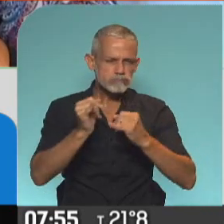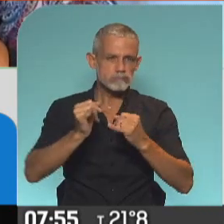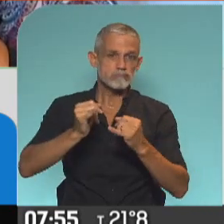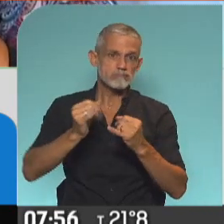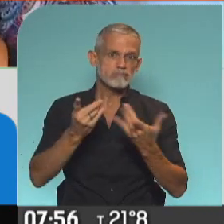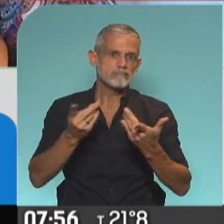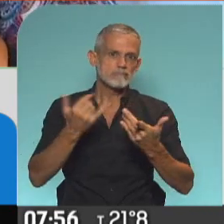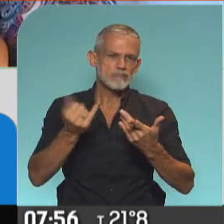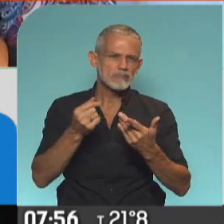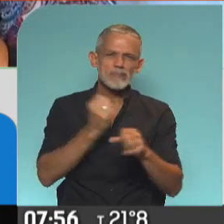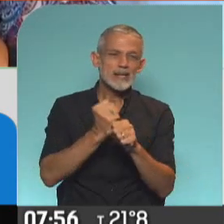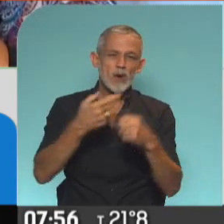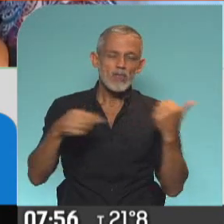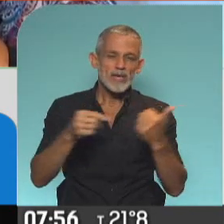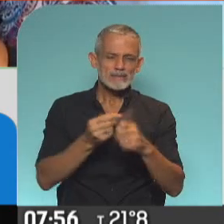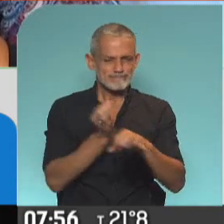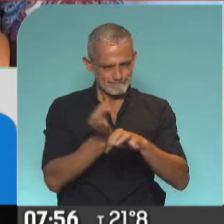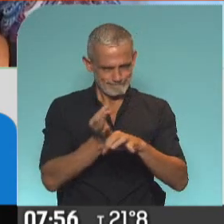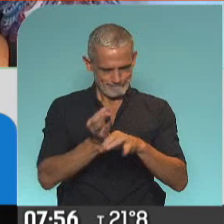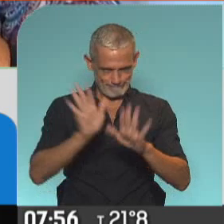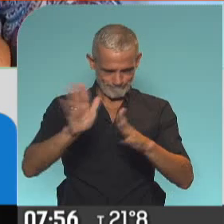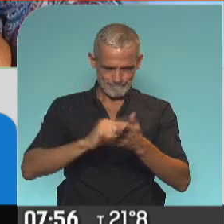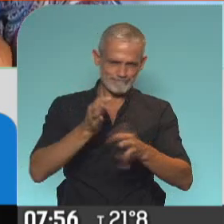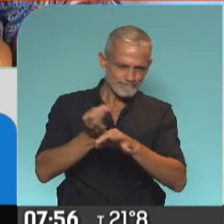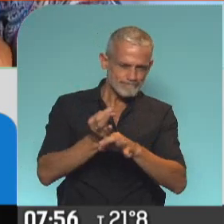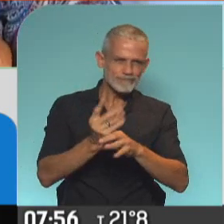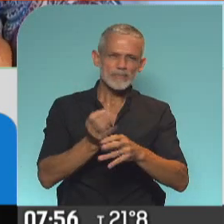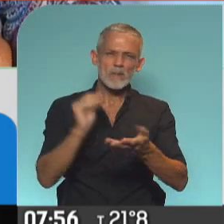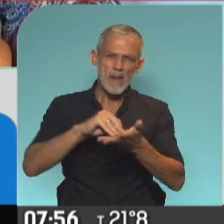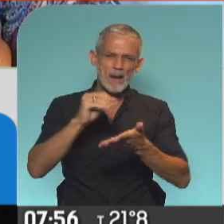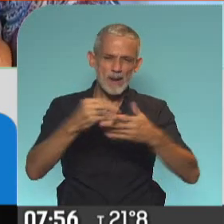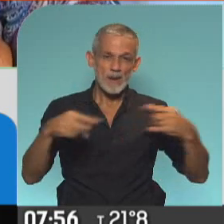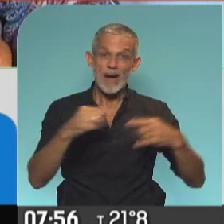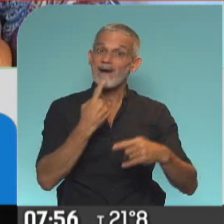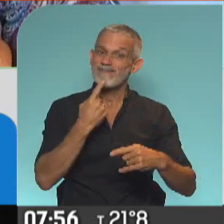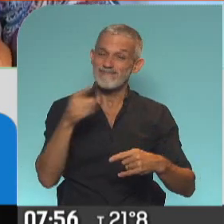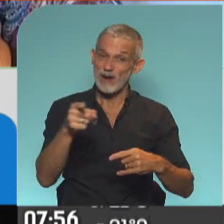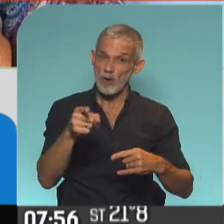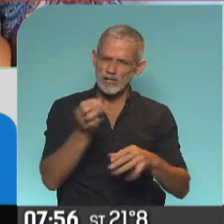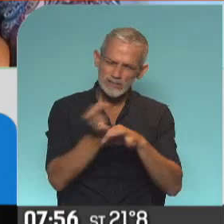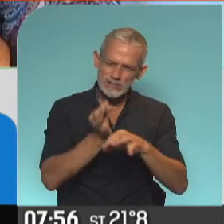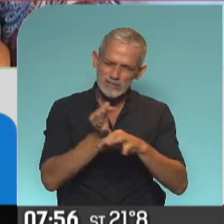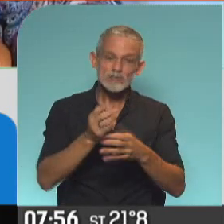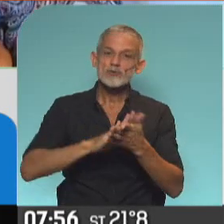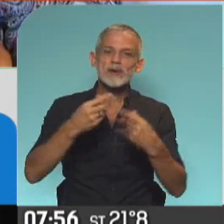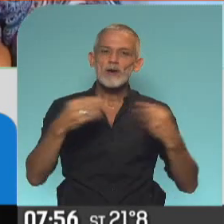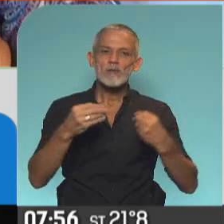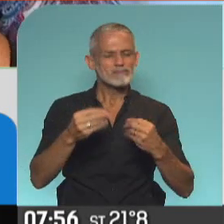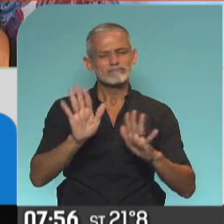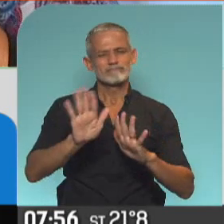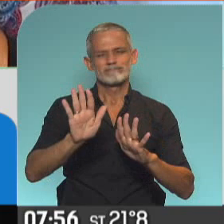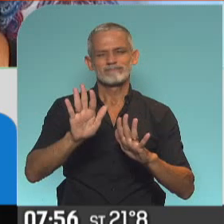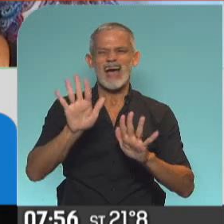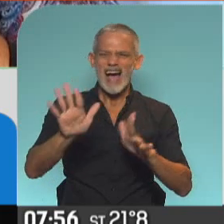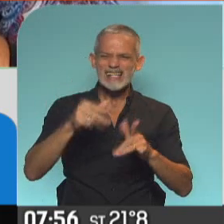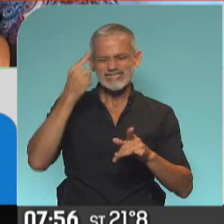realicen toda una tarea repedagógica, ¿no? De reinculcamiento a los varones acerca del corrimiento definitivo